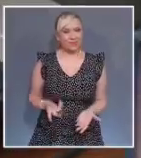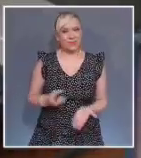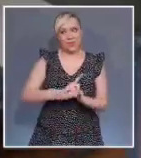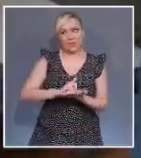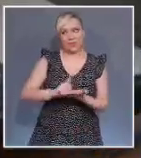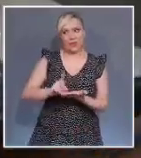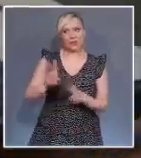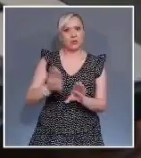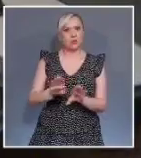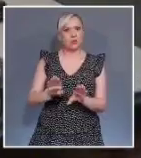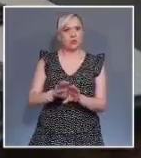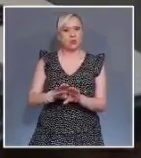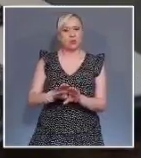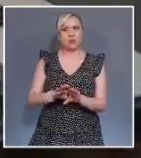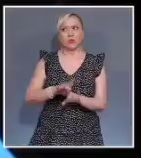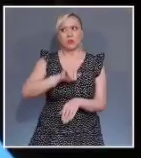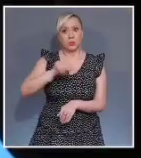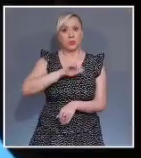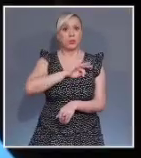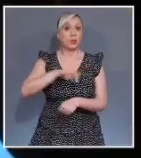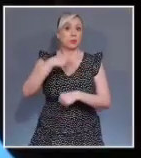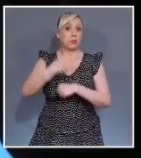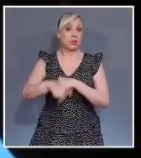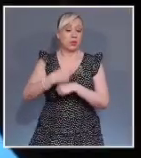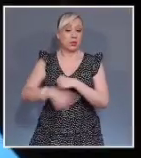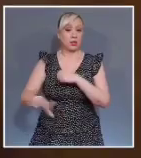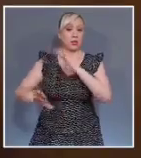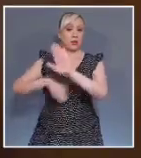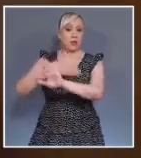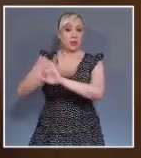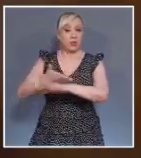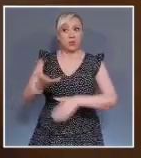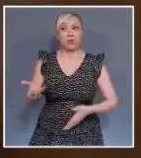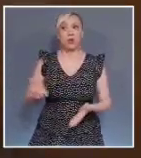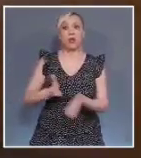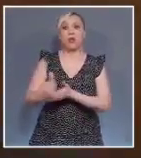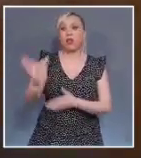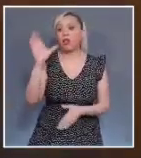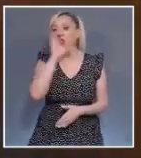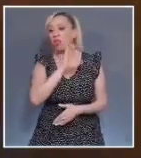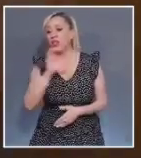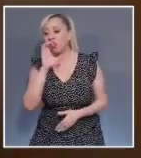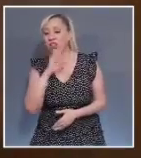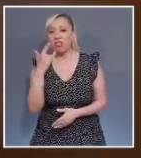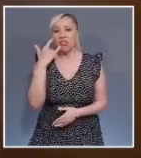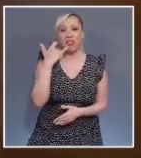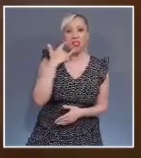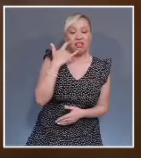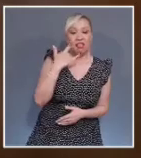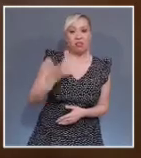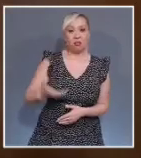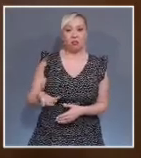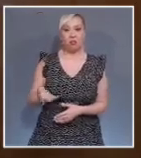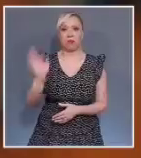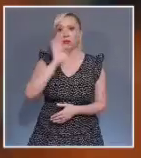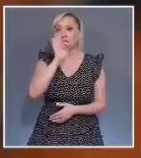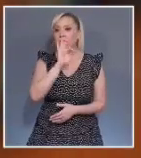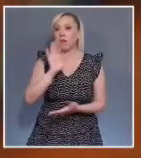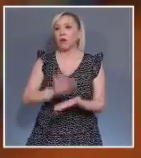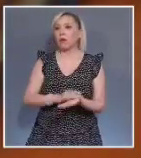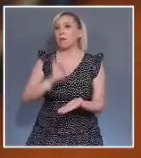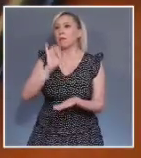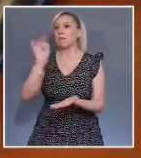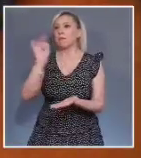incluso supone peligros contra su intimidad. Agrega que cada vez que se reenvía este tipo de materiales y su permanencia en la